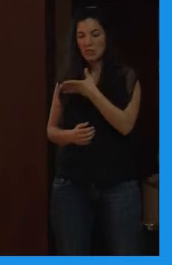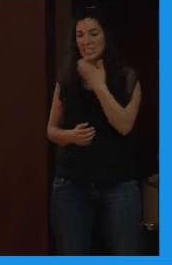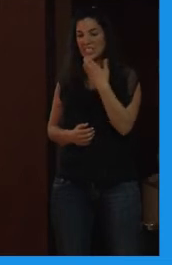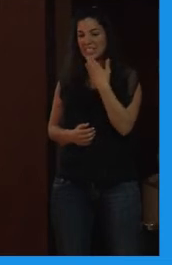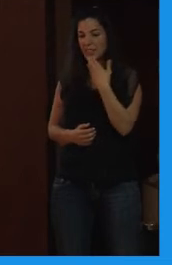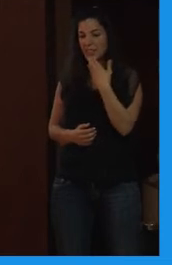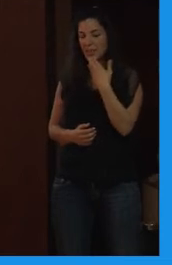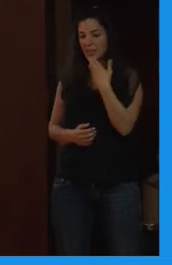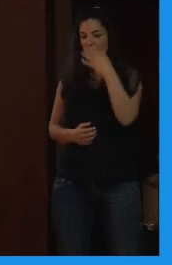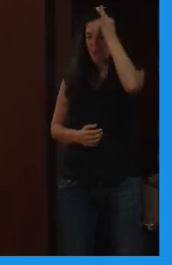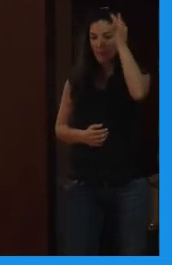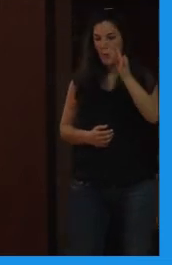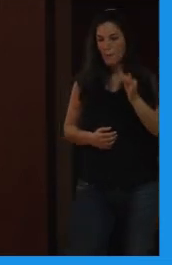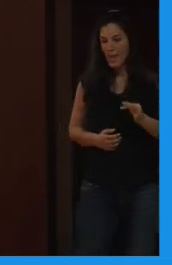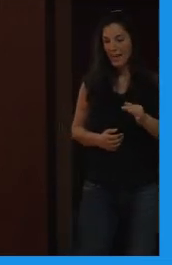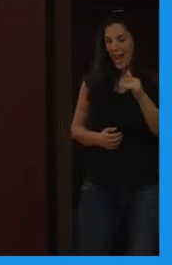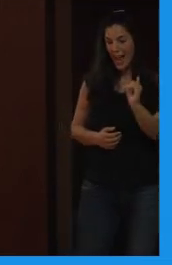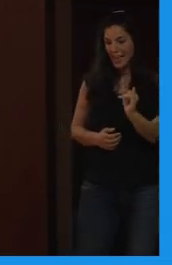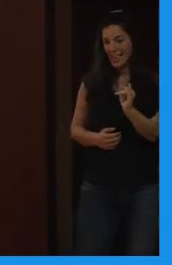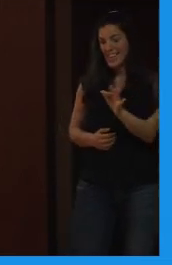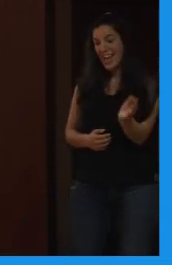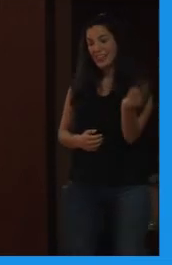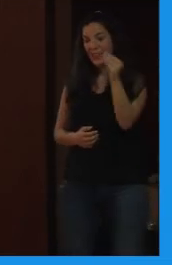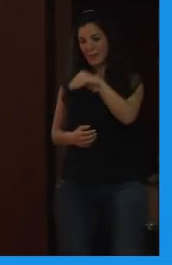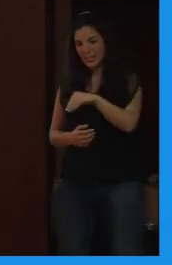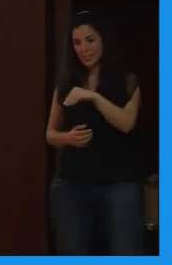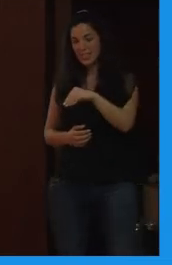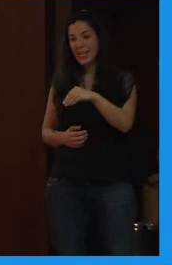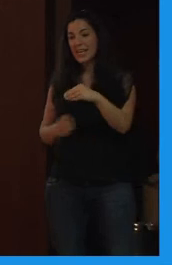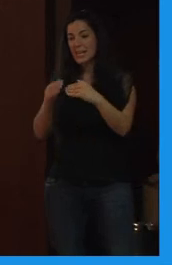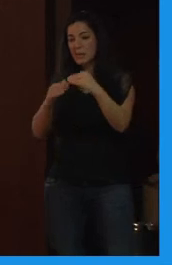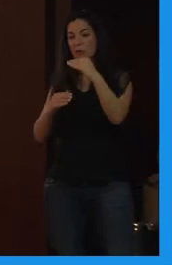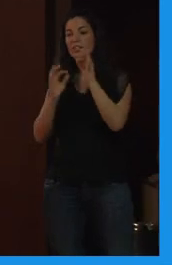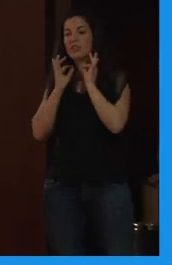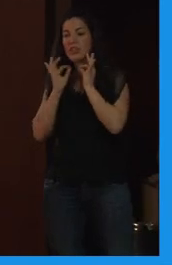vez que una fibromialgia puede agravar síntomas de la fibromialgia.